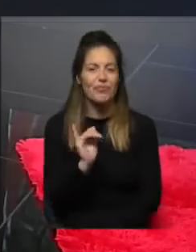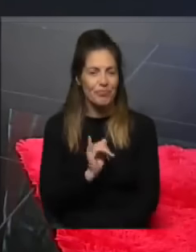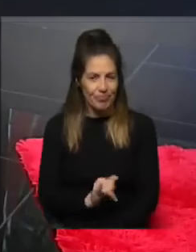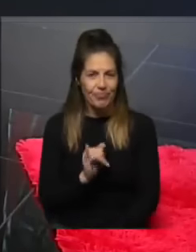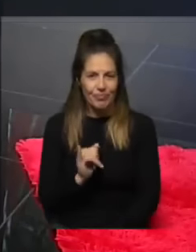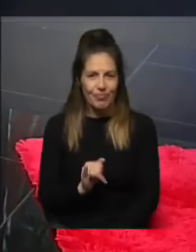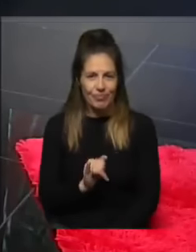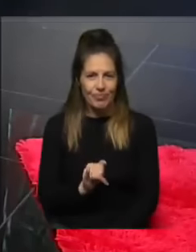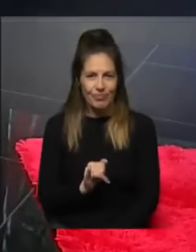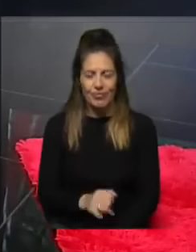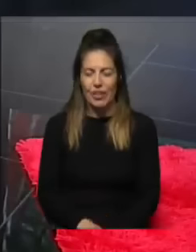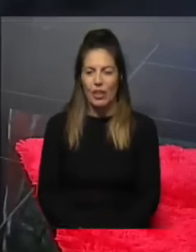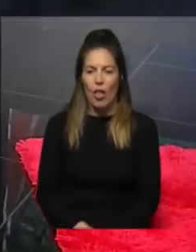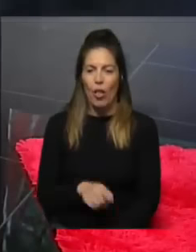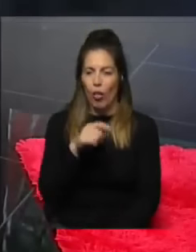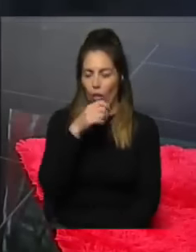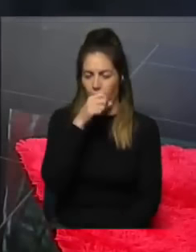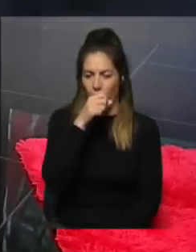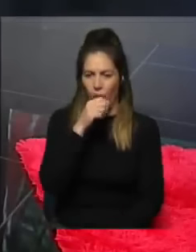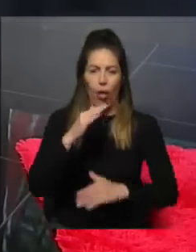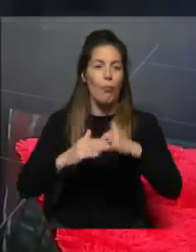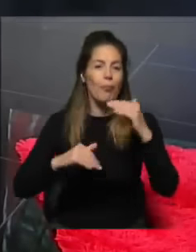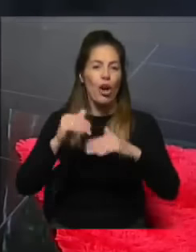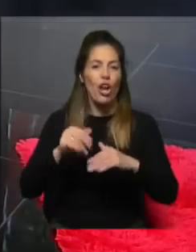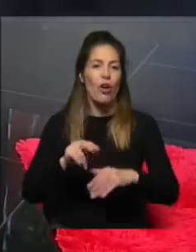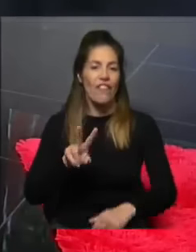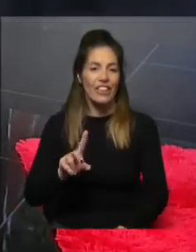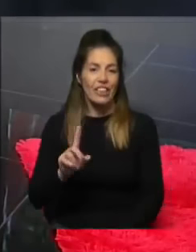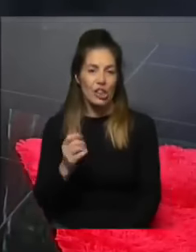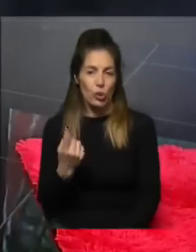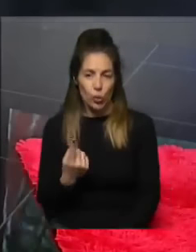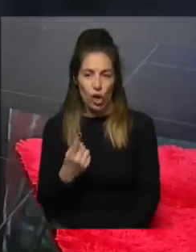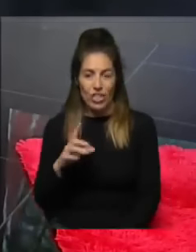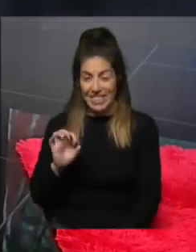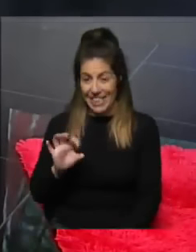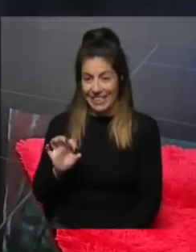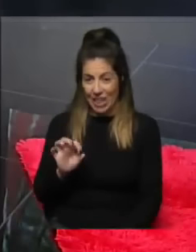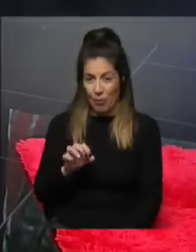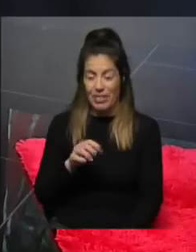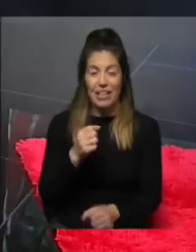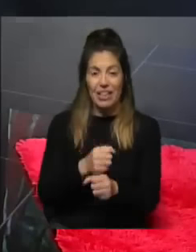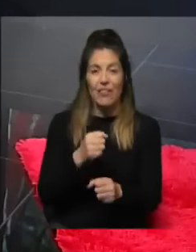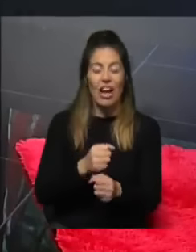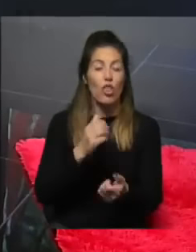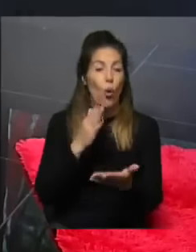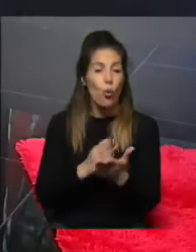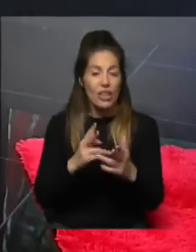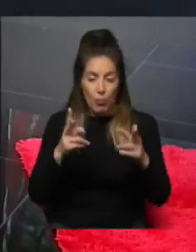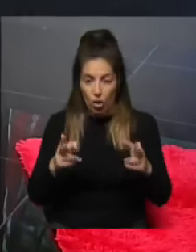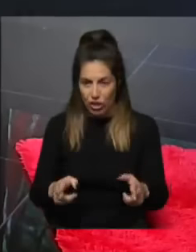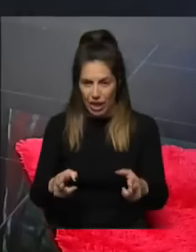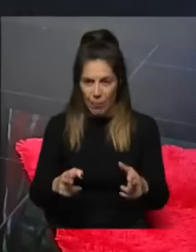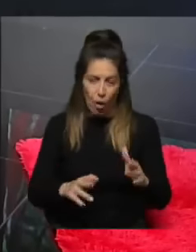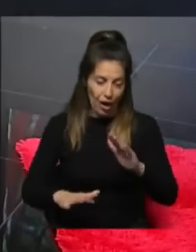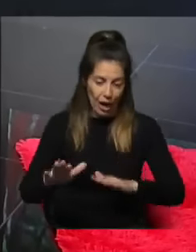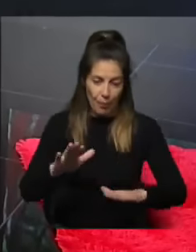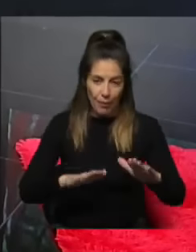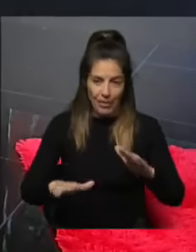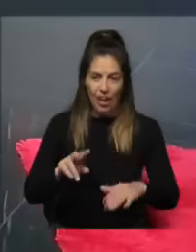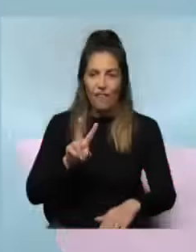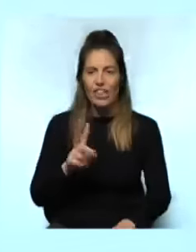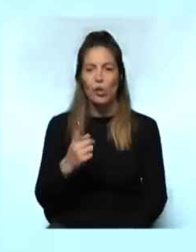¡Apa! Esto es por la obra de 21 de septiembre, como ya hemos comentado, se está trabajando en el último tramo de la obra de repavimentación de 21